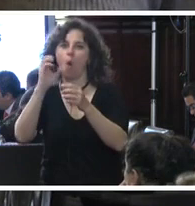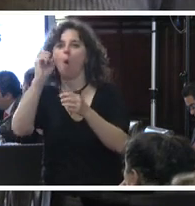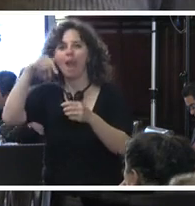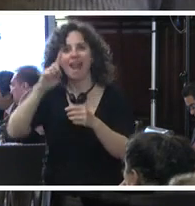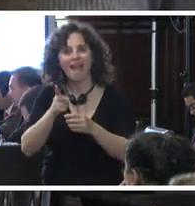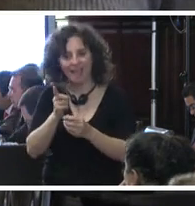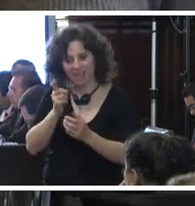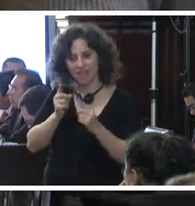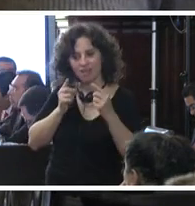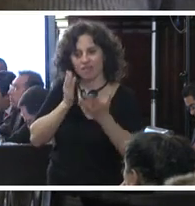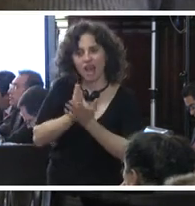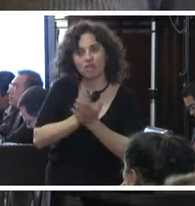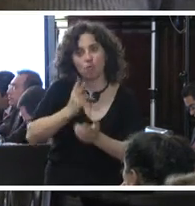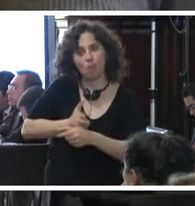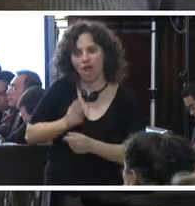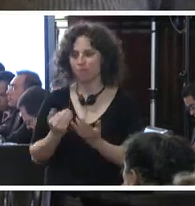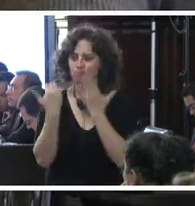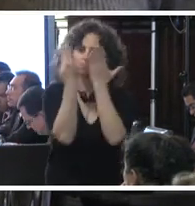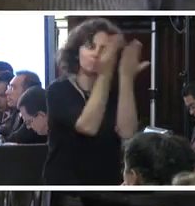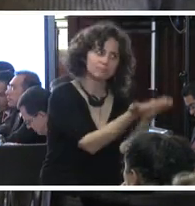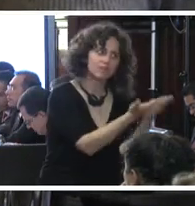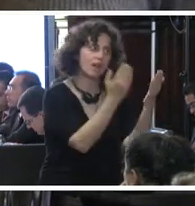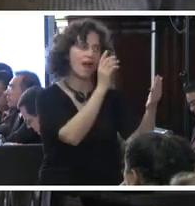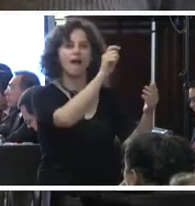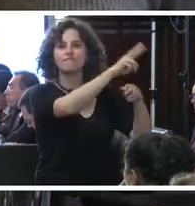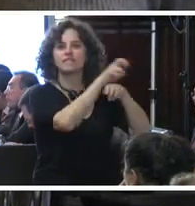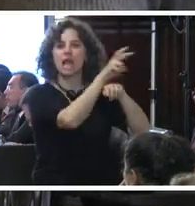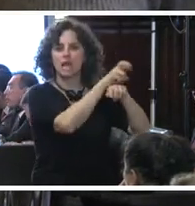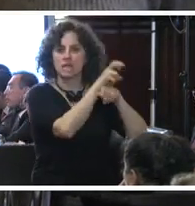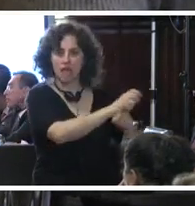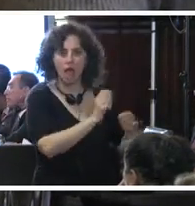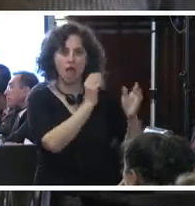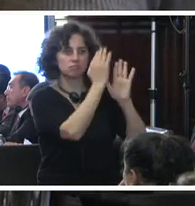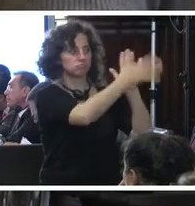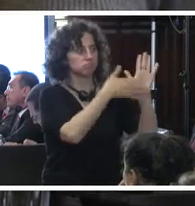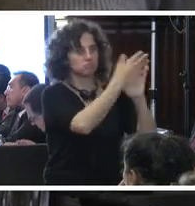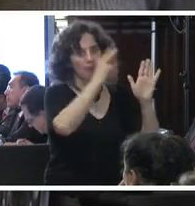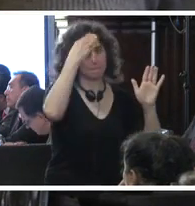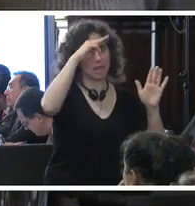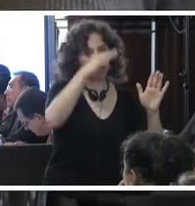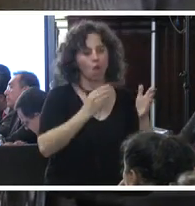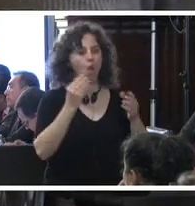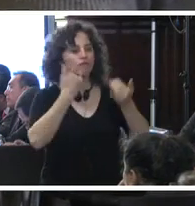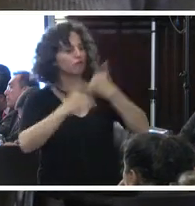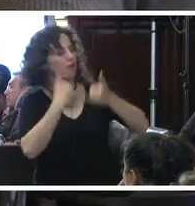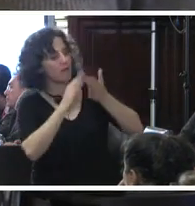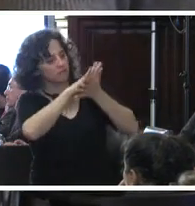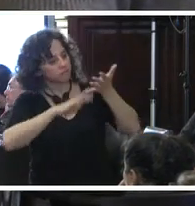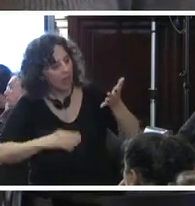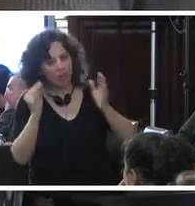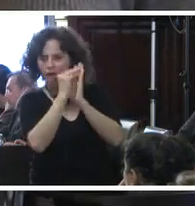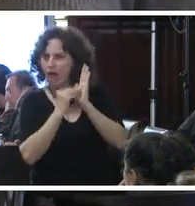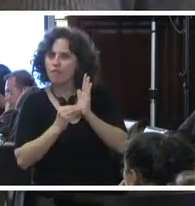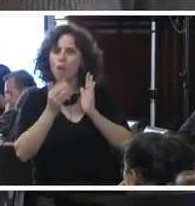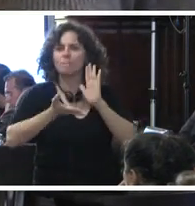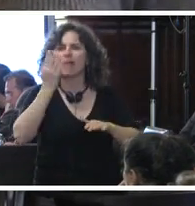México, presentamos a la Fiscalía de la Corte Penal Internacional un informe basado en el análisis de una base de datos